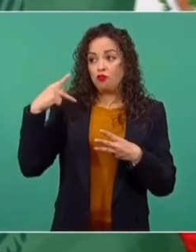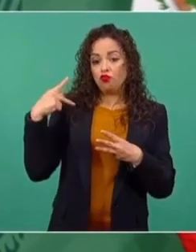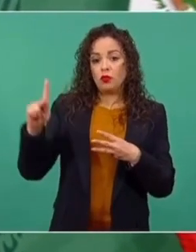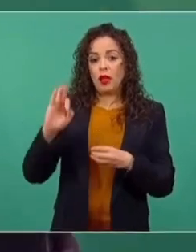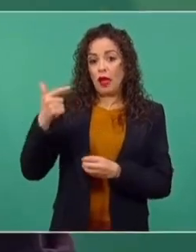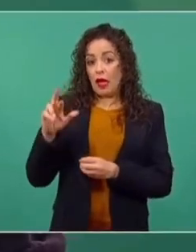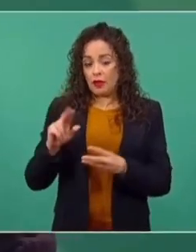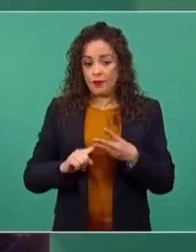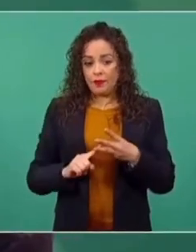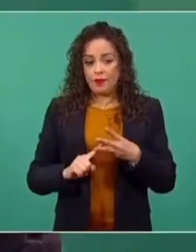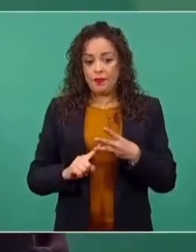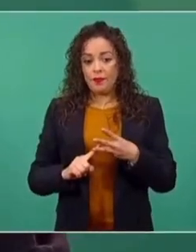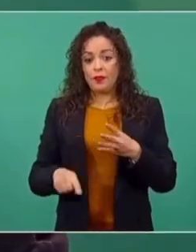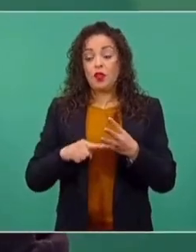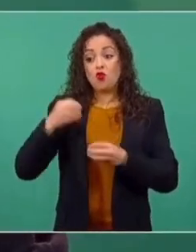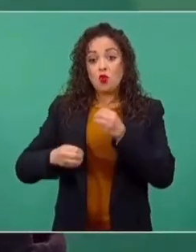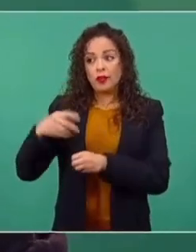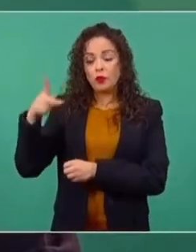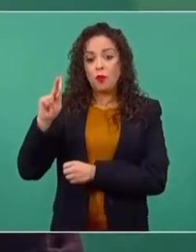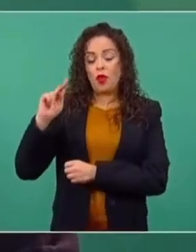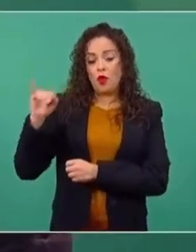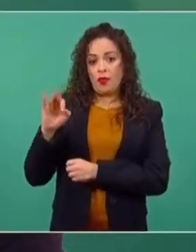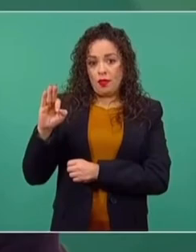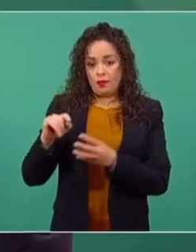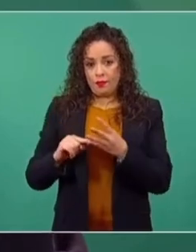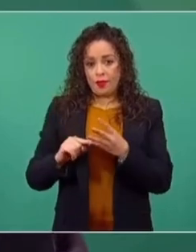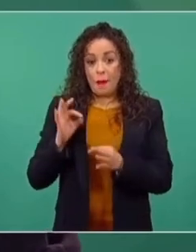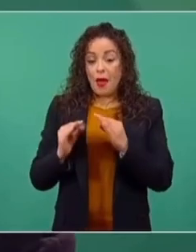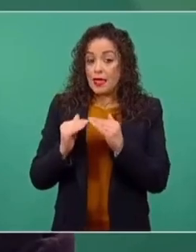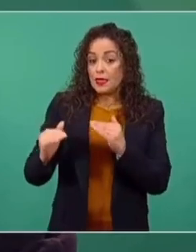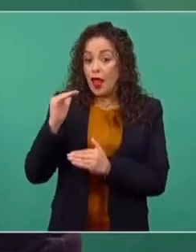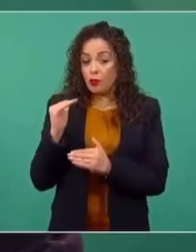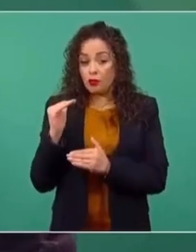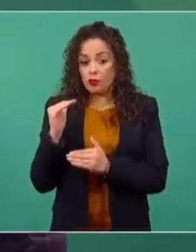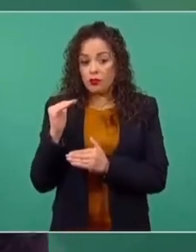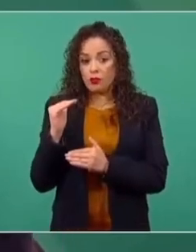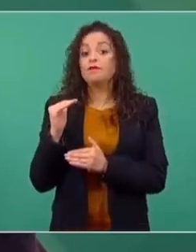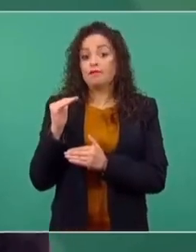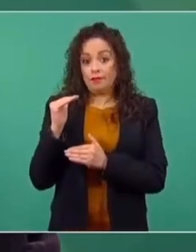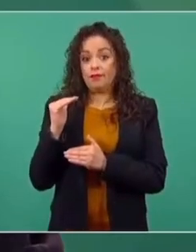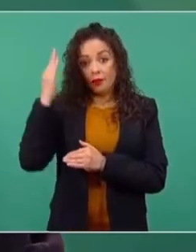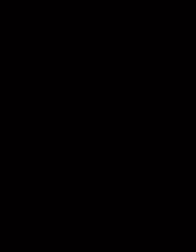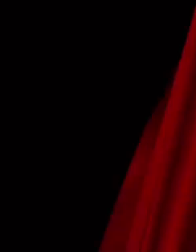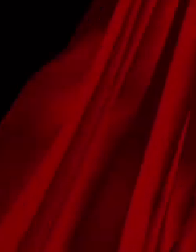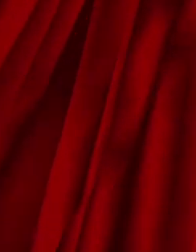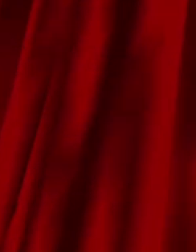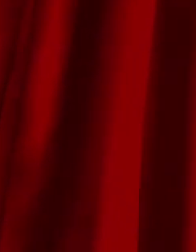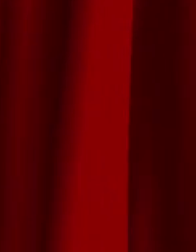jueces del Poder Judicial, magistrados, ministros,